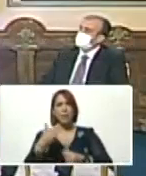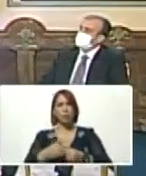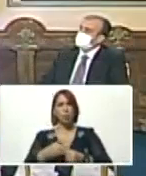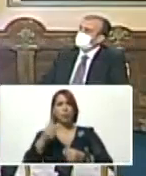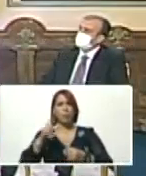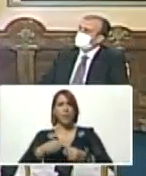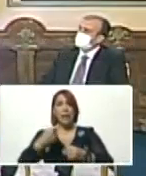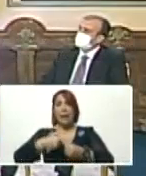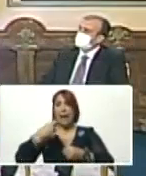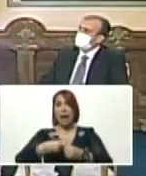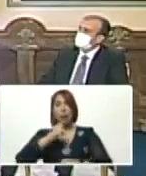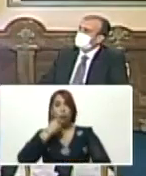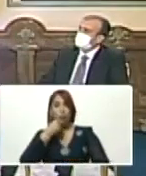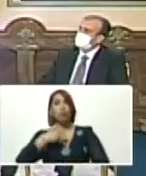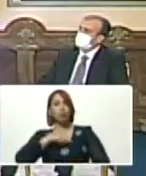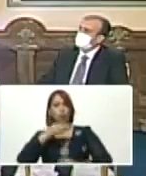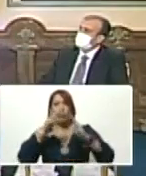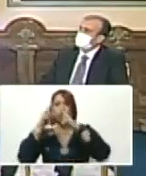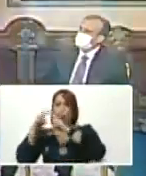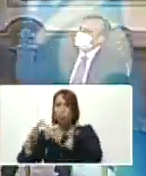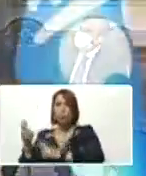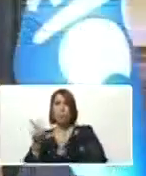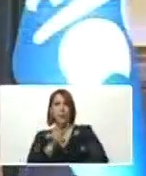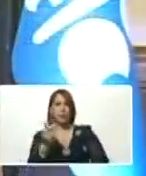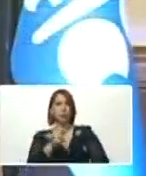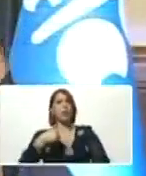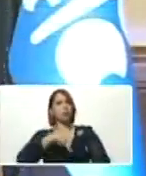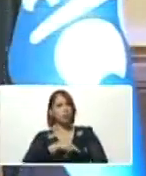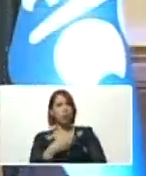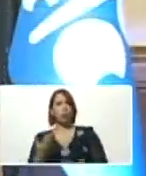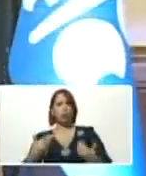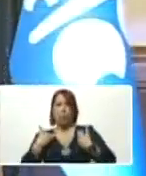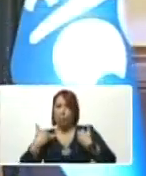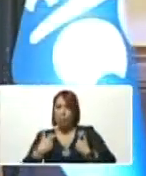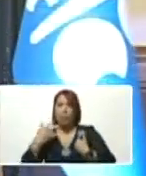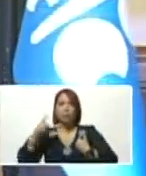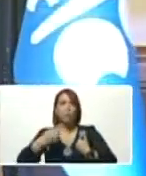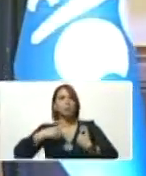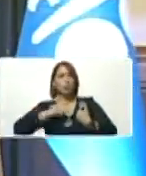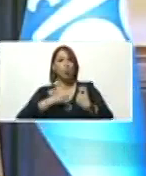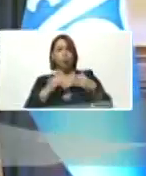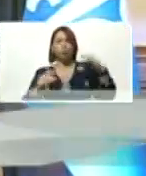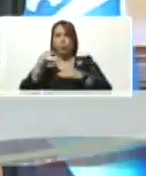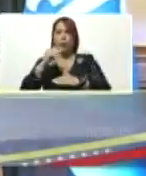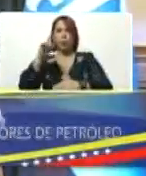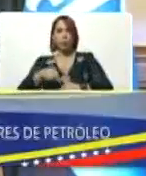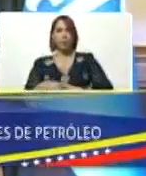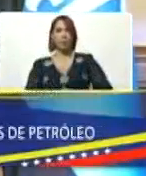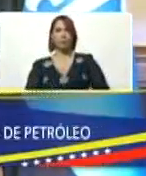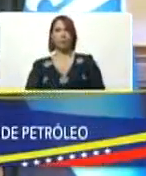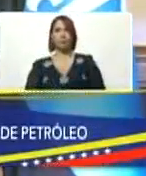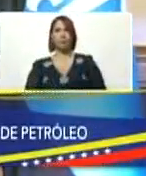que ya nosotros conocemos en Venezuela, porque las hemos sufrido, las hemos enfrentado,